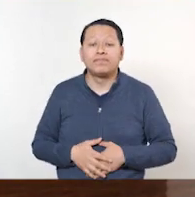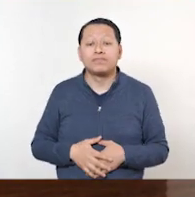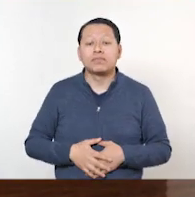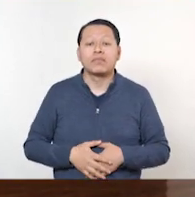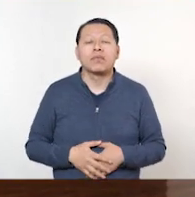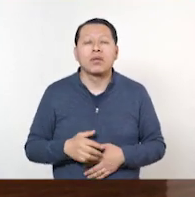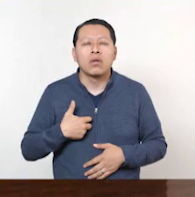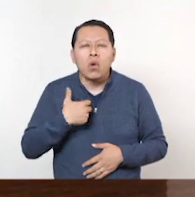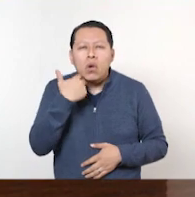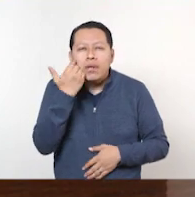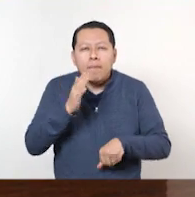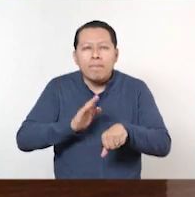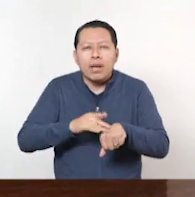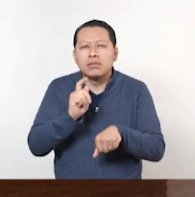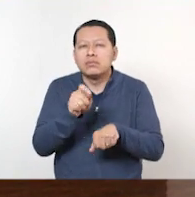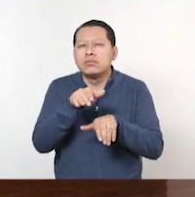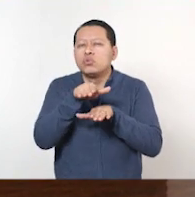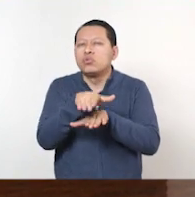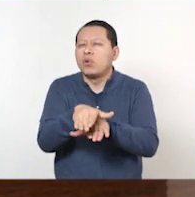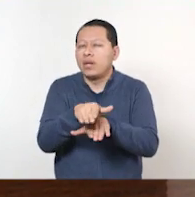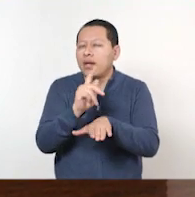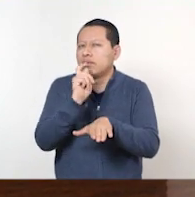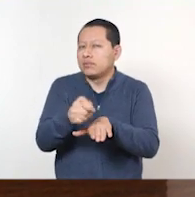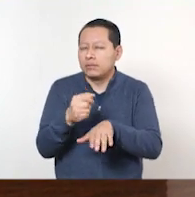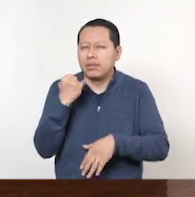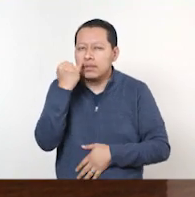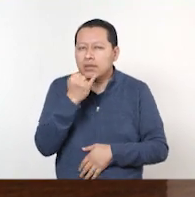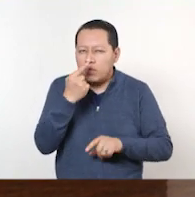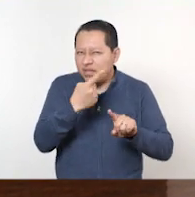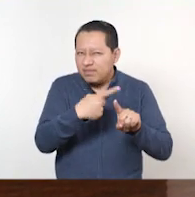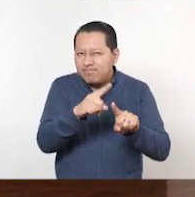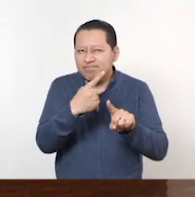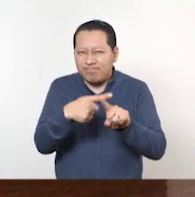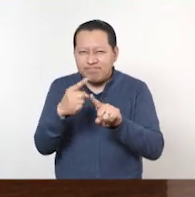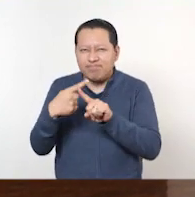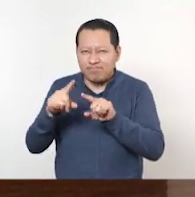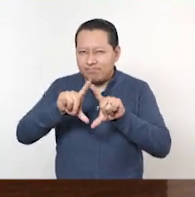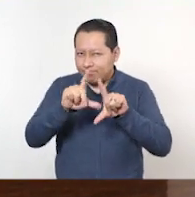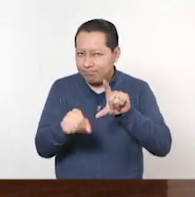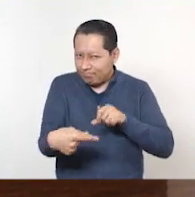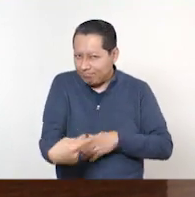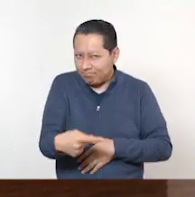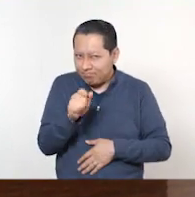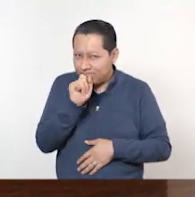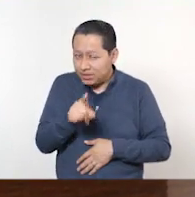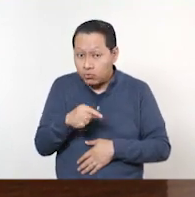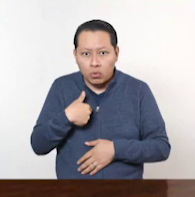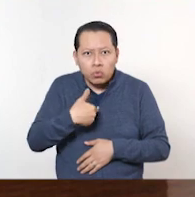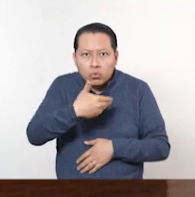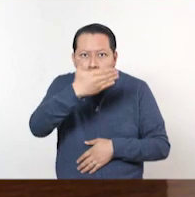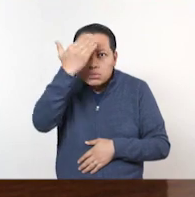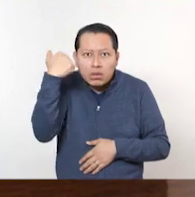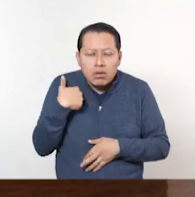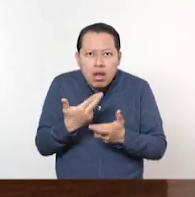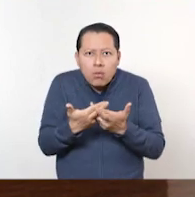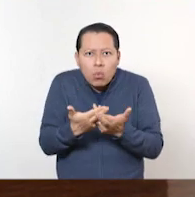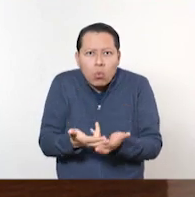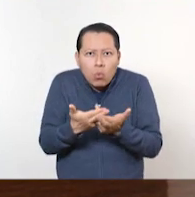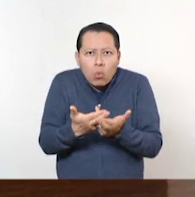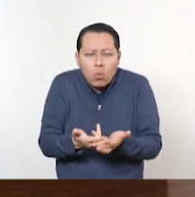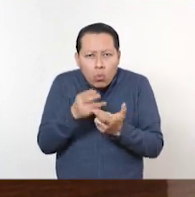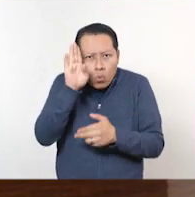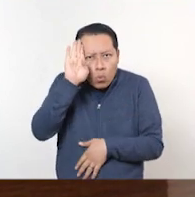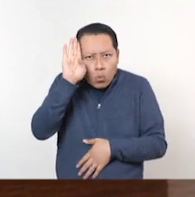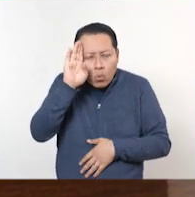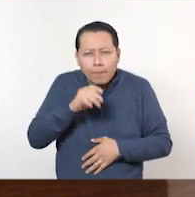Me gustaría saber más sobre la diversidad de lenguas que hay en mi país. No sabía que